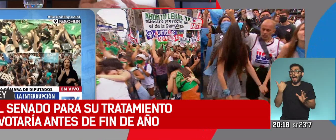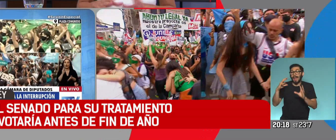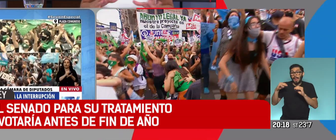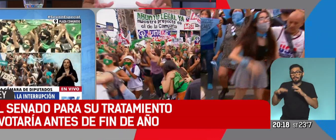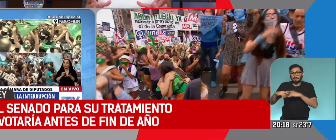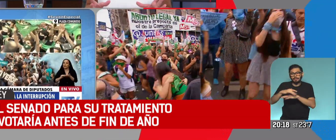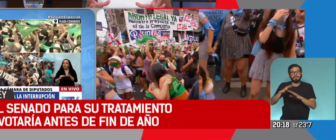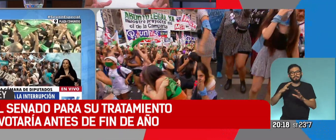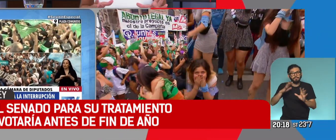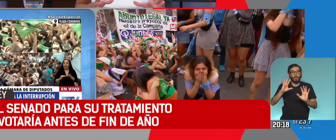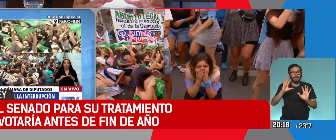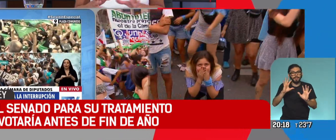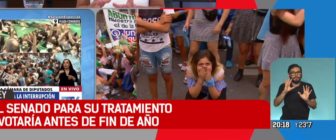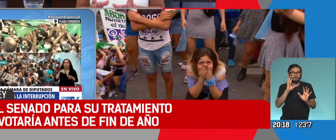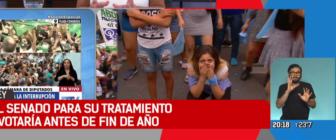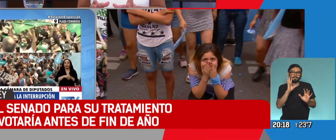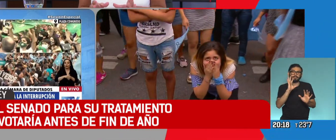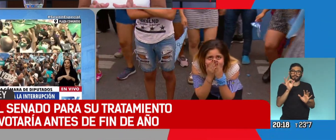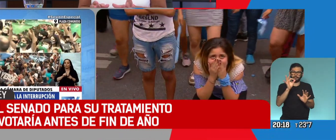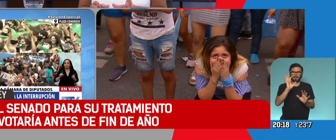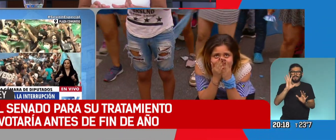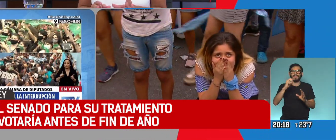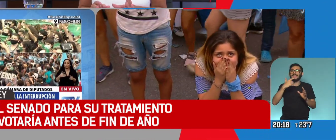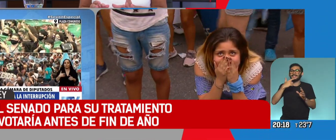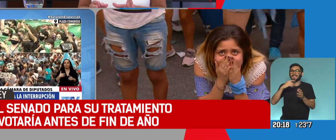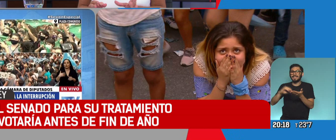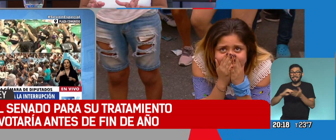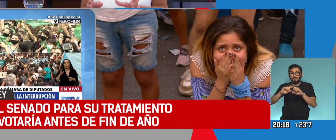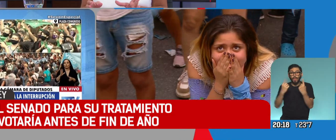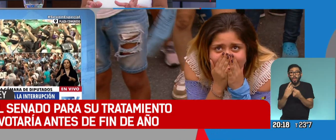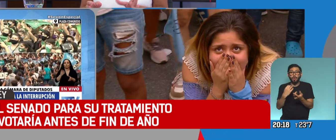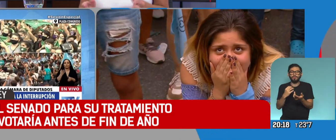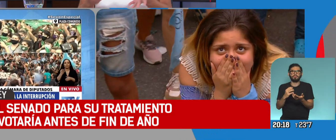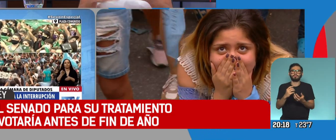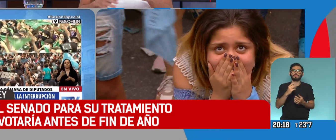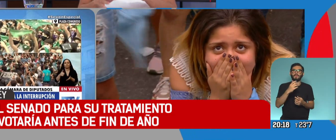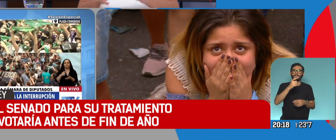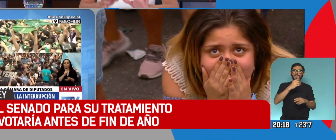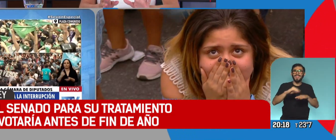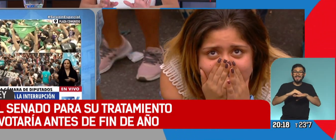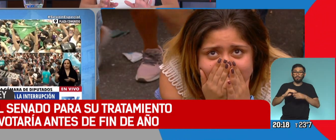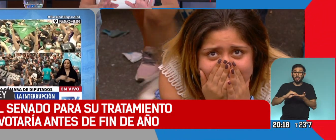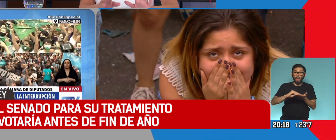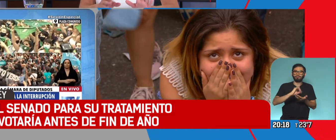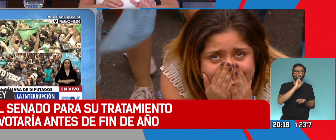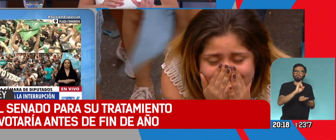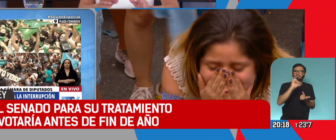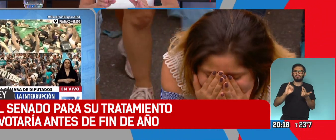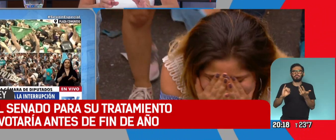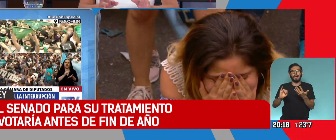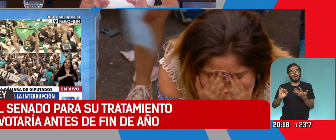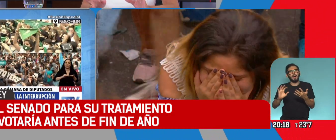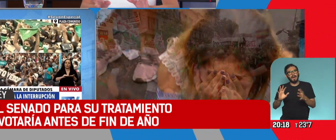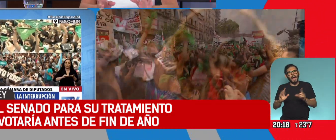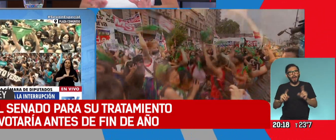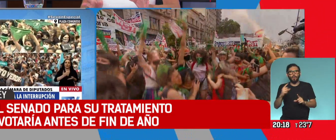Senado. ¿Qué nos deja el debate? Bueno, en términos de lo que fueron los argumentos, muchos diputados te decían hubo un